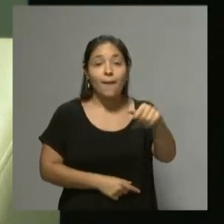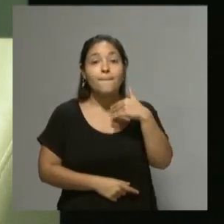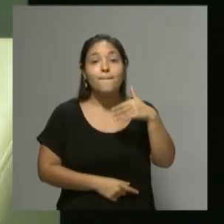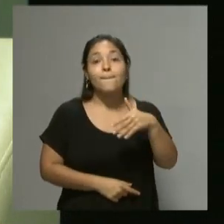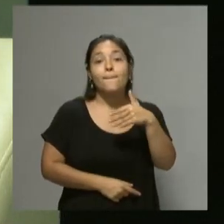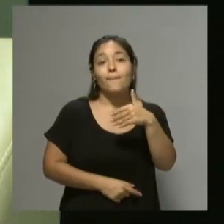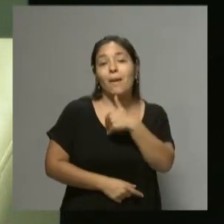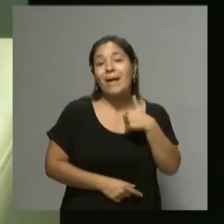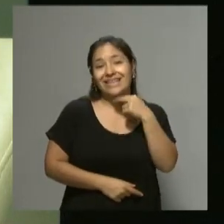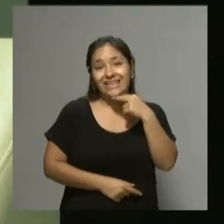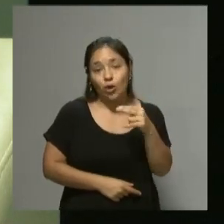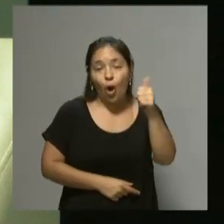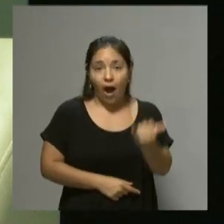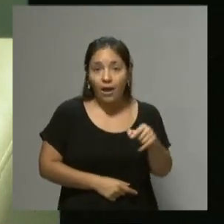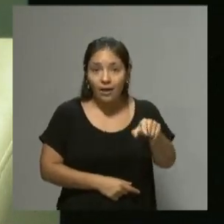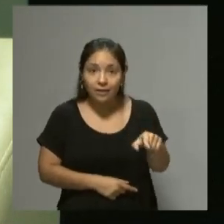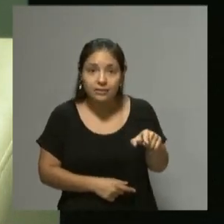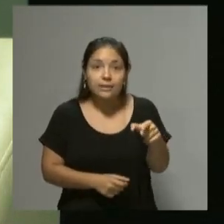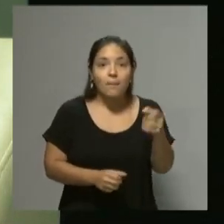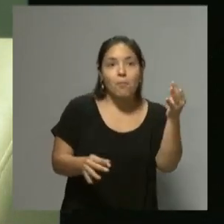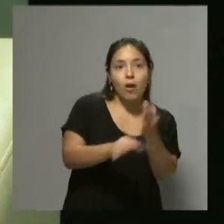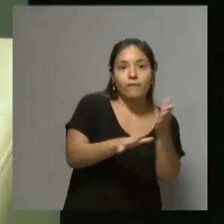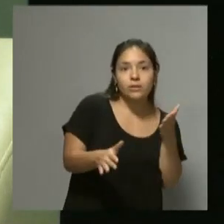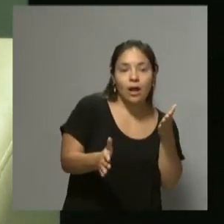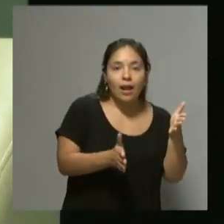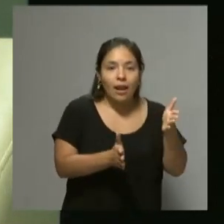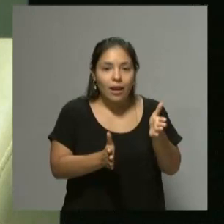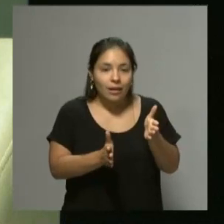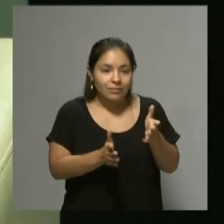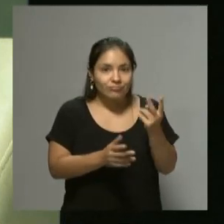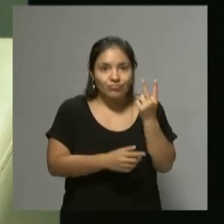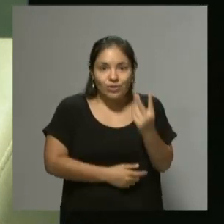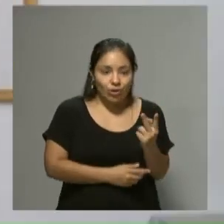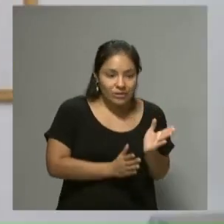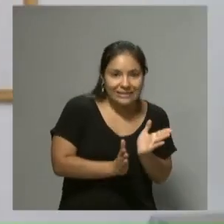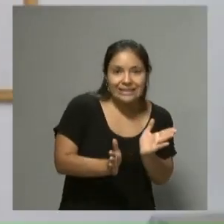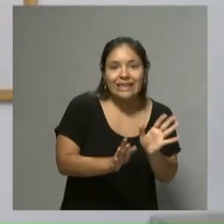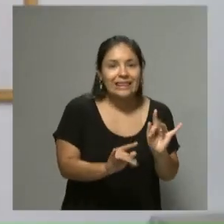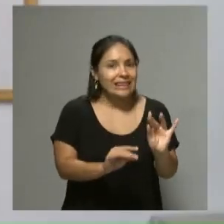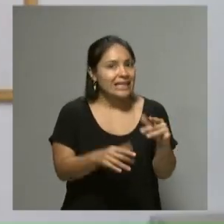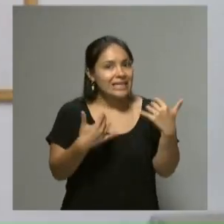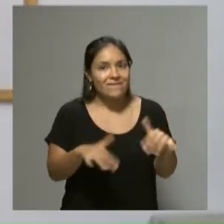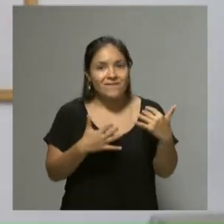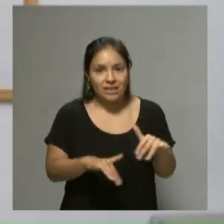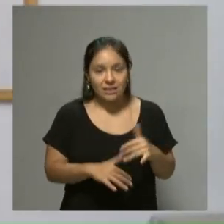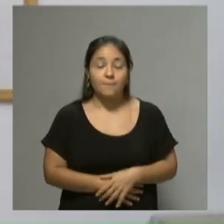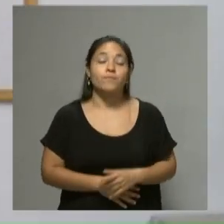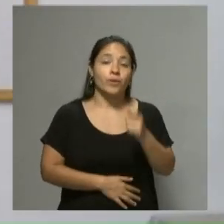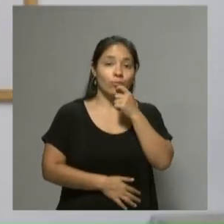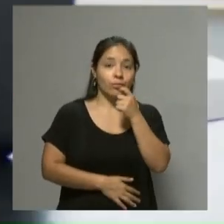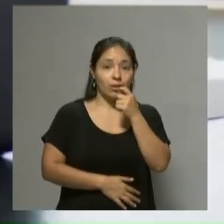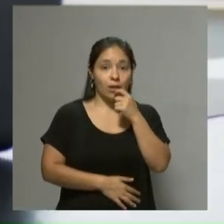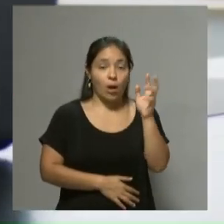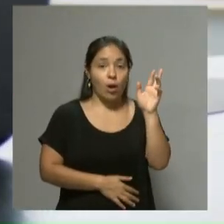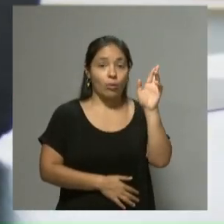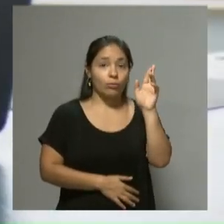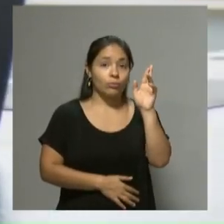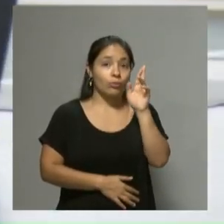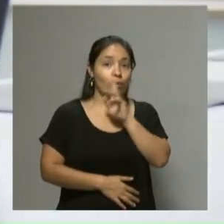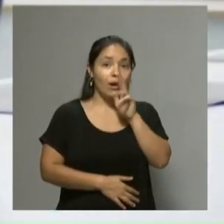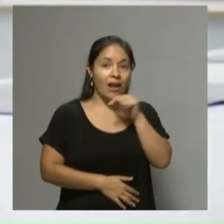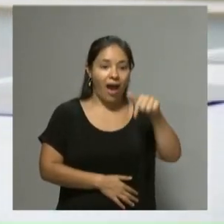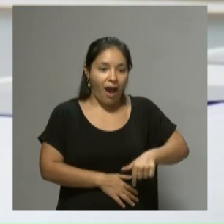profesional, muchas veces va de la mano. Claro. Por eso, viste, hoy las mujeres tienden a ser más grandes madres, de